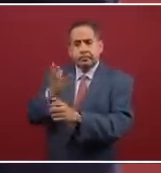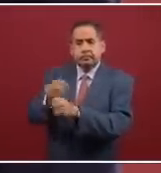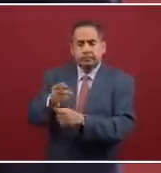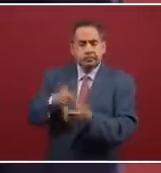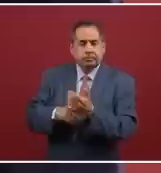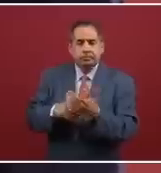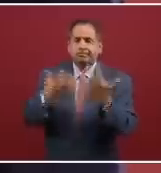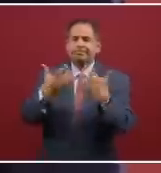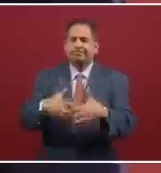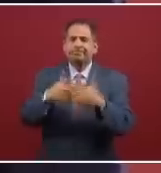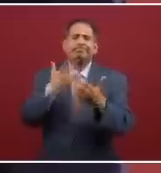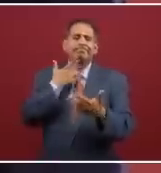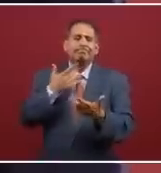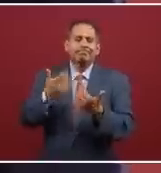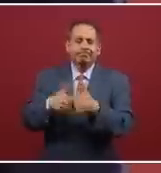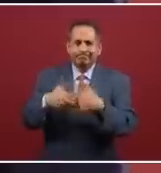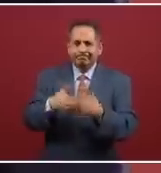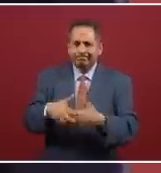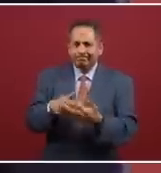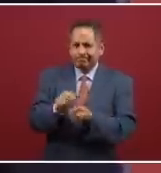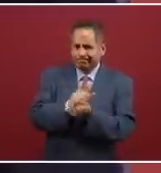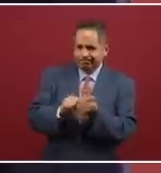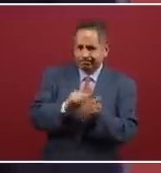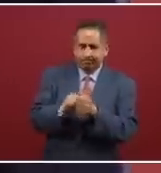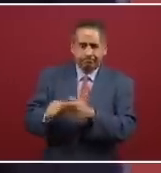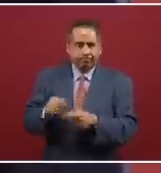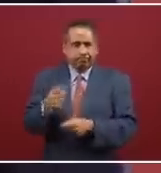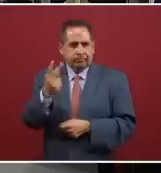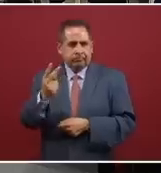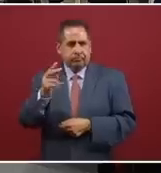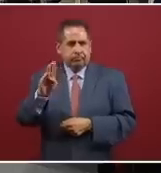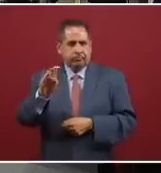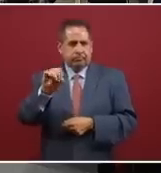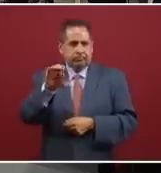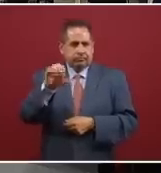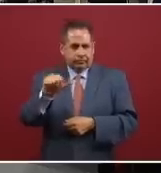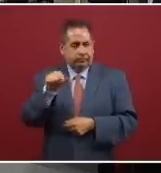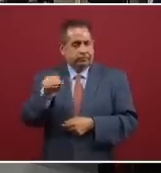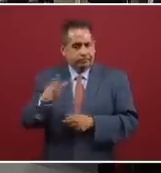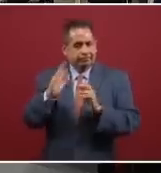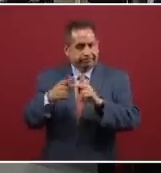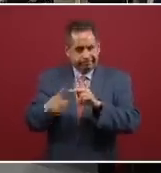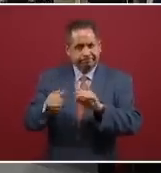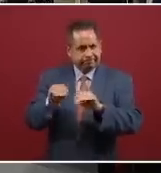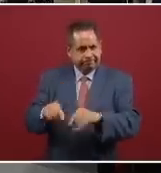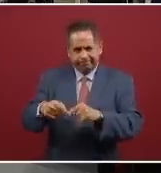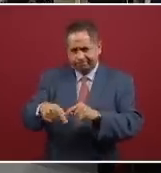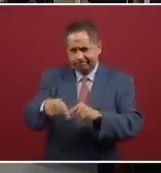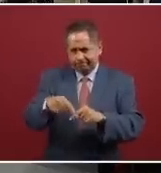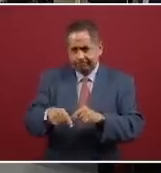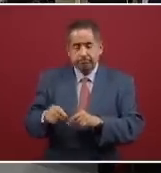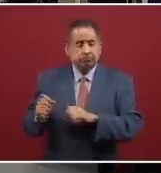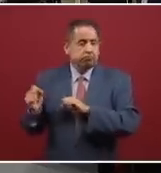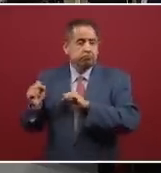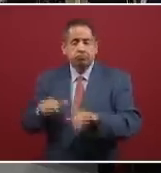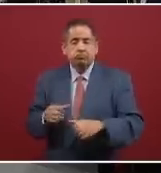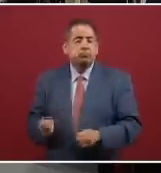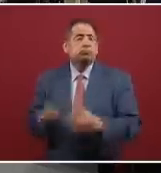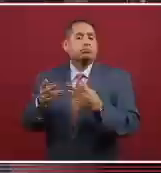refinería de dos bocas y se han apuntado